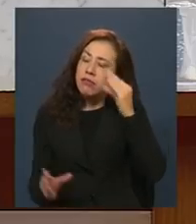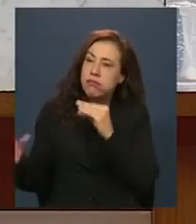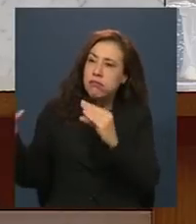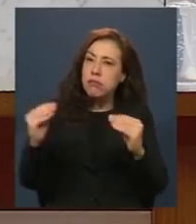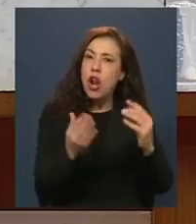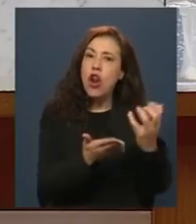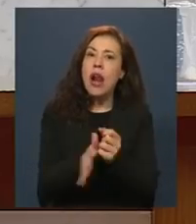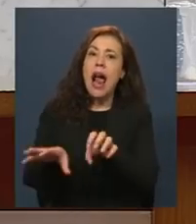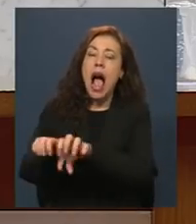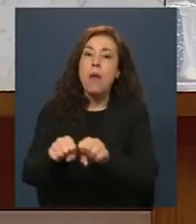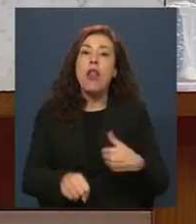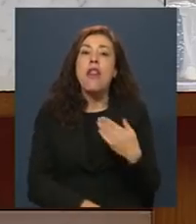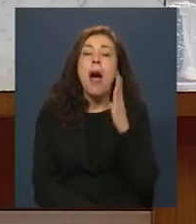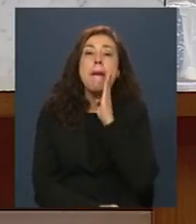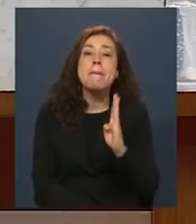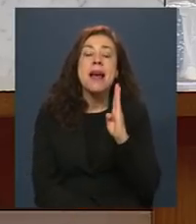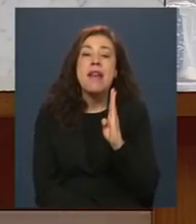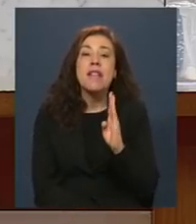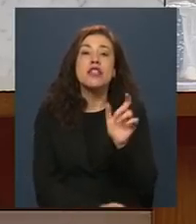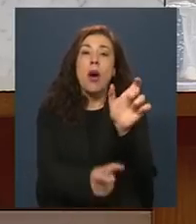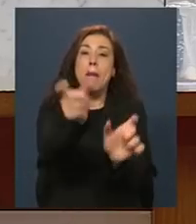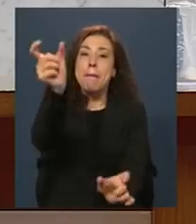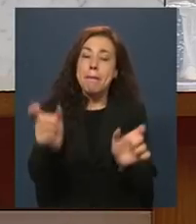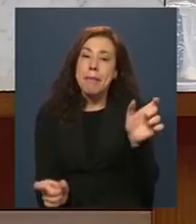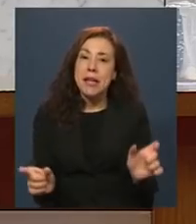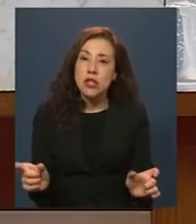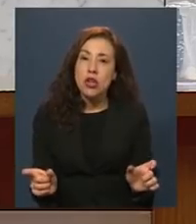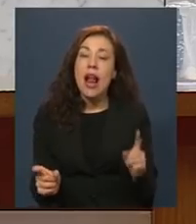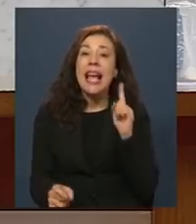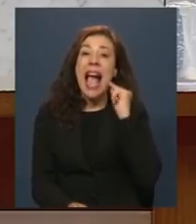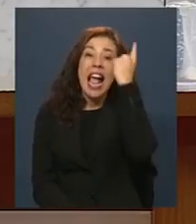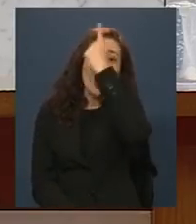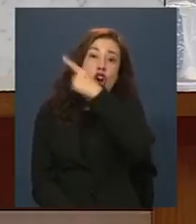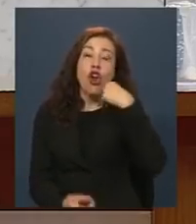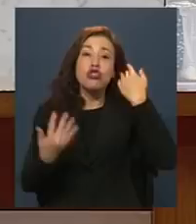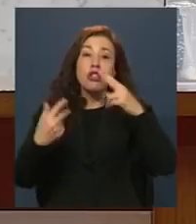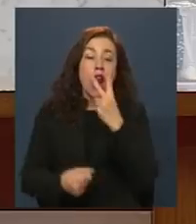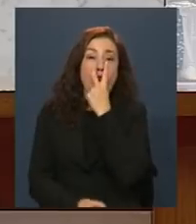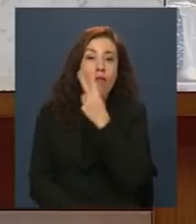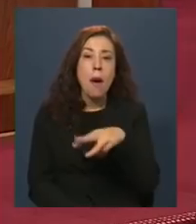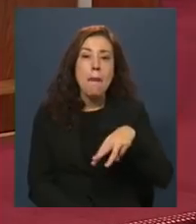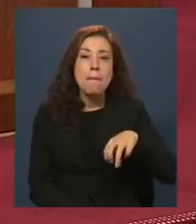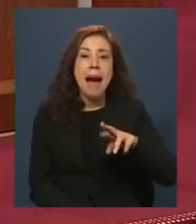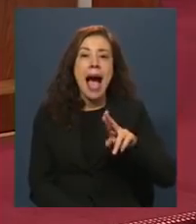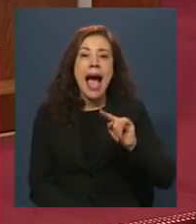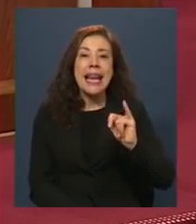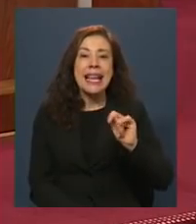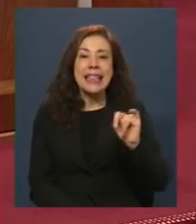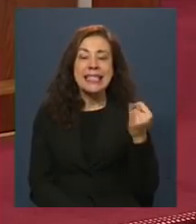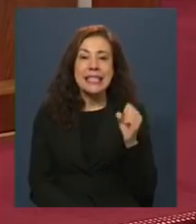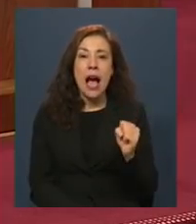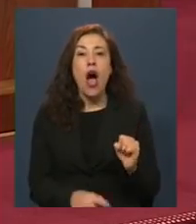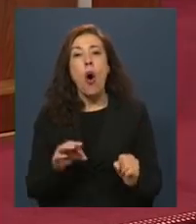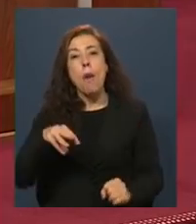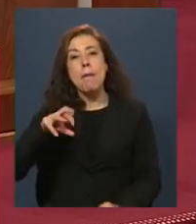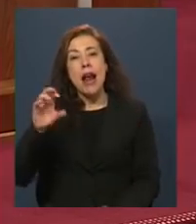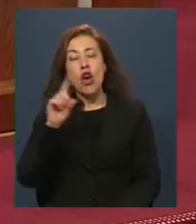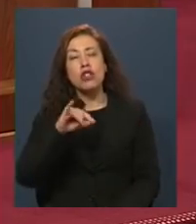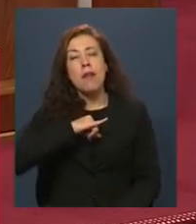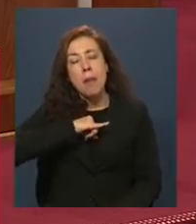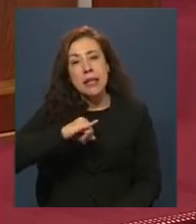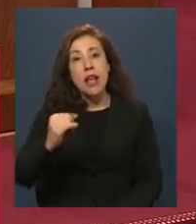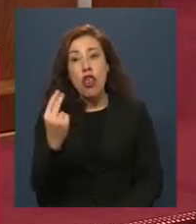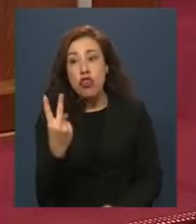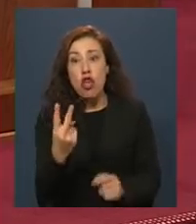lograr acuerdos que beneficien a personas cuyo rostro lo hemos visto en Maritza o en Marco. Persistiremos en otras